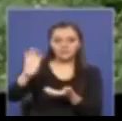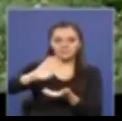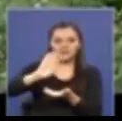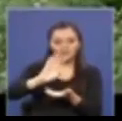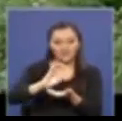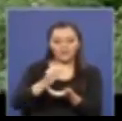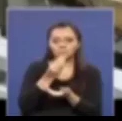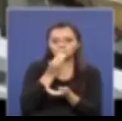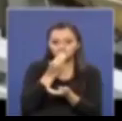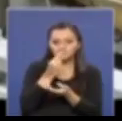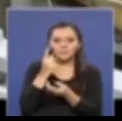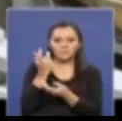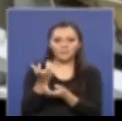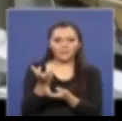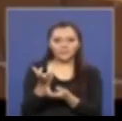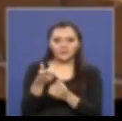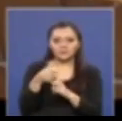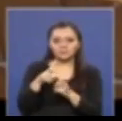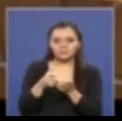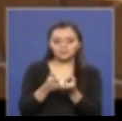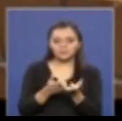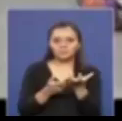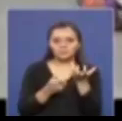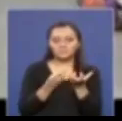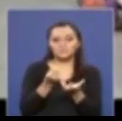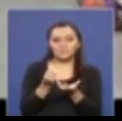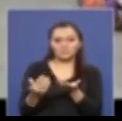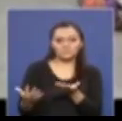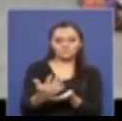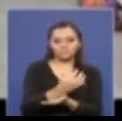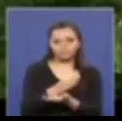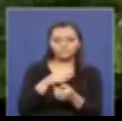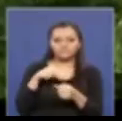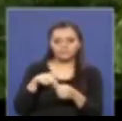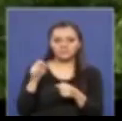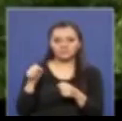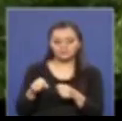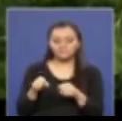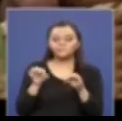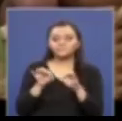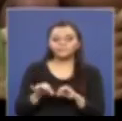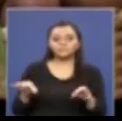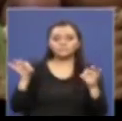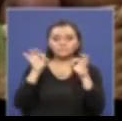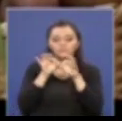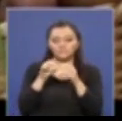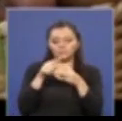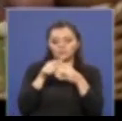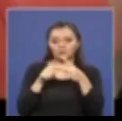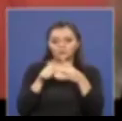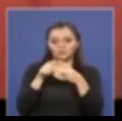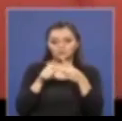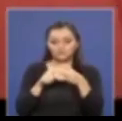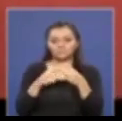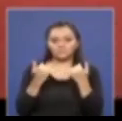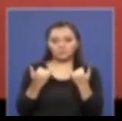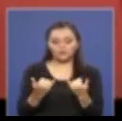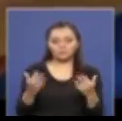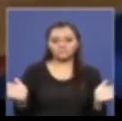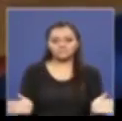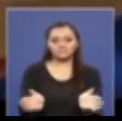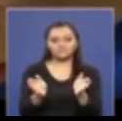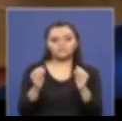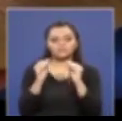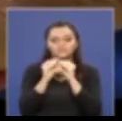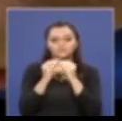y especialmente papa su principal fuente de ingreso. Por su importancia, ambos rubros han sido fortalecidos